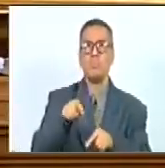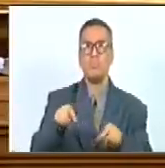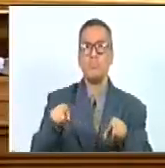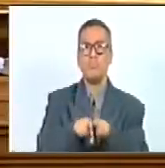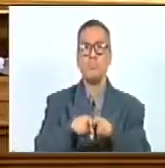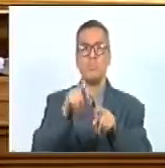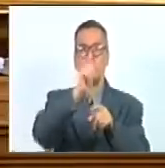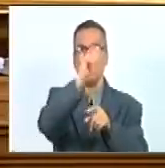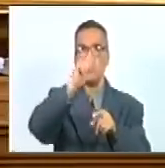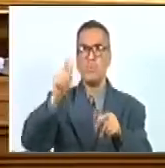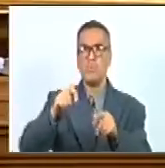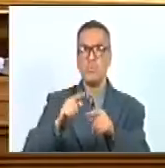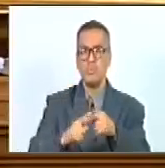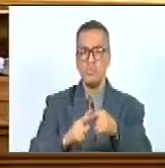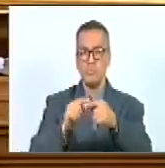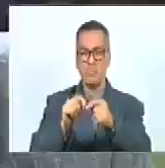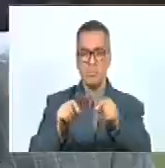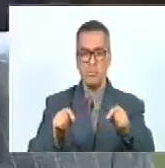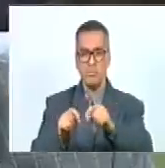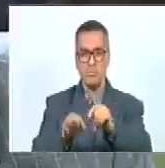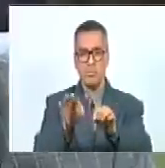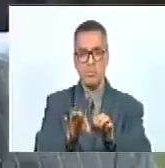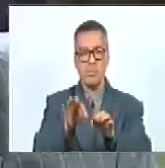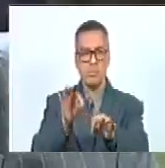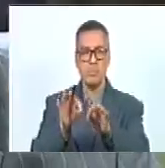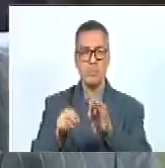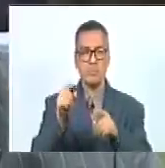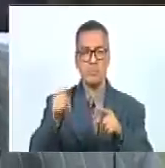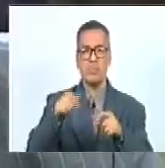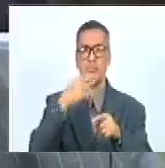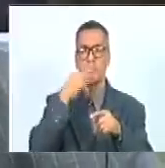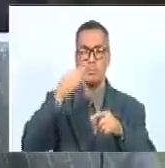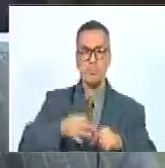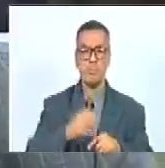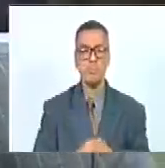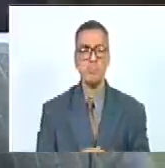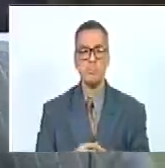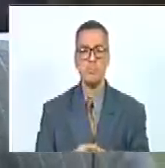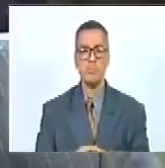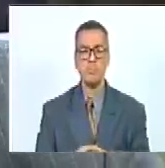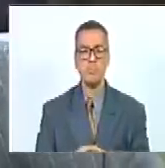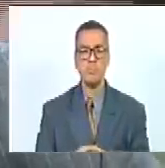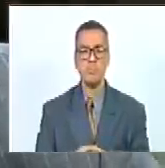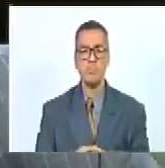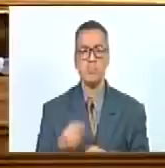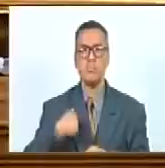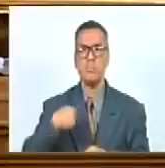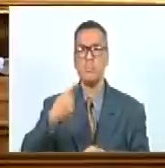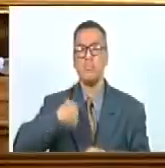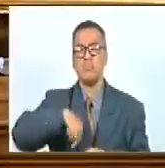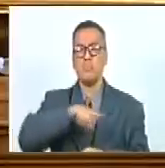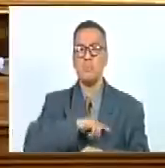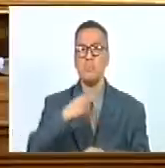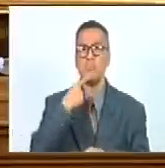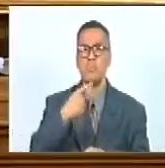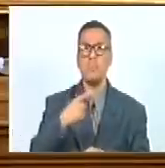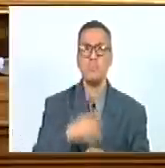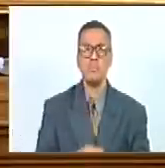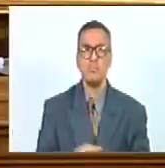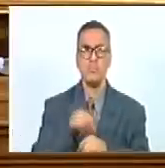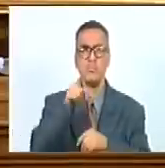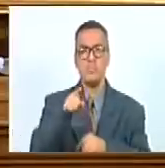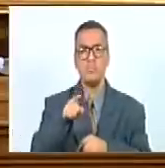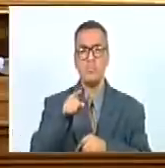con unas pizarras y unos palitos. Esa es la verdad. Y cuando estamos diciendo que